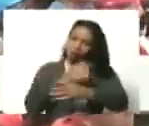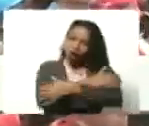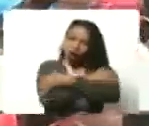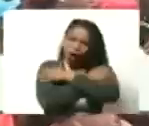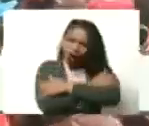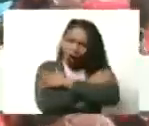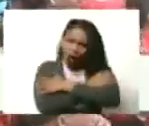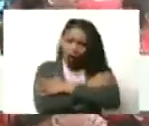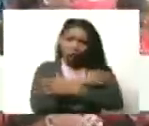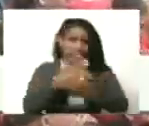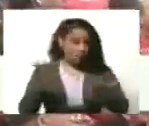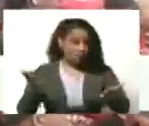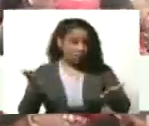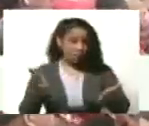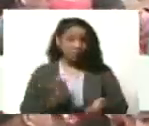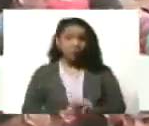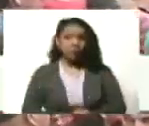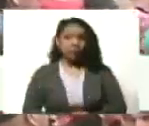nunca.